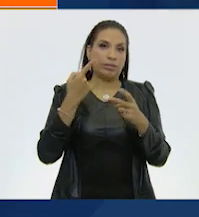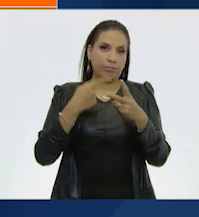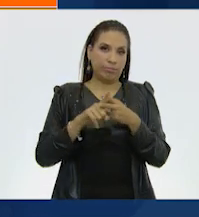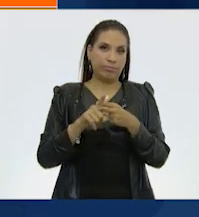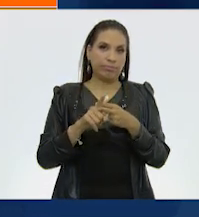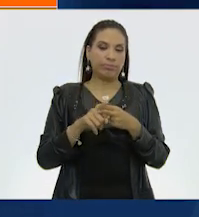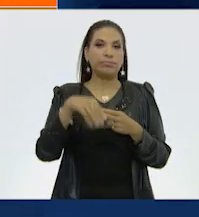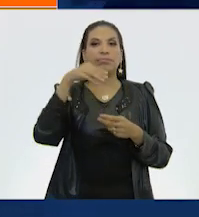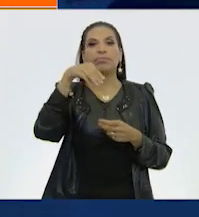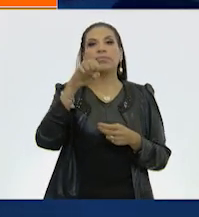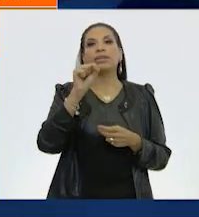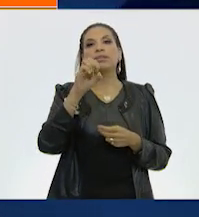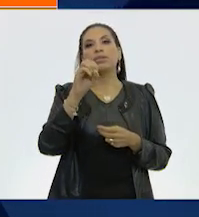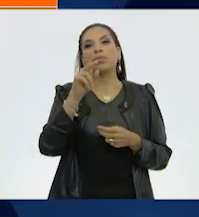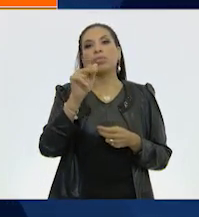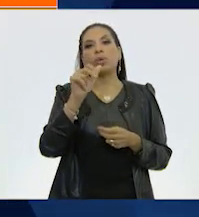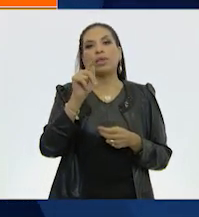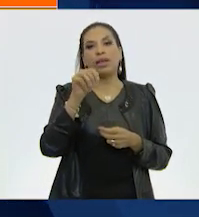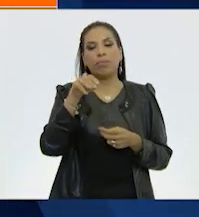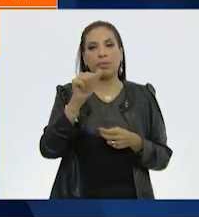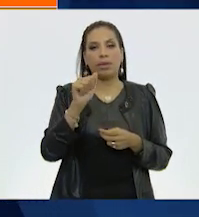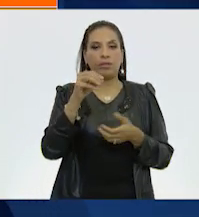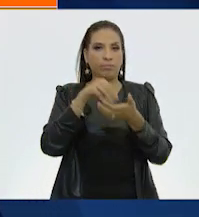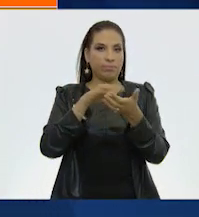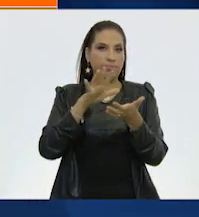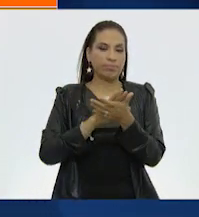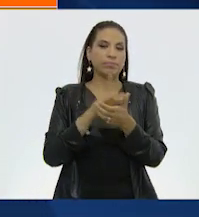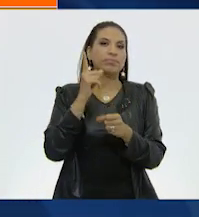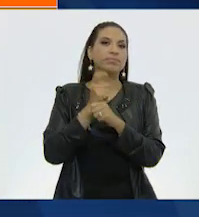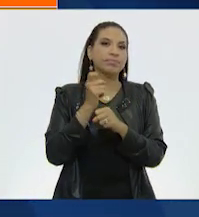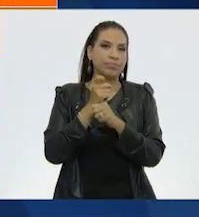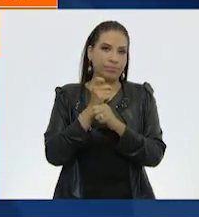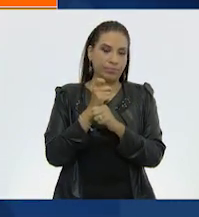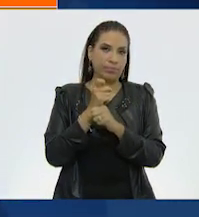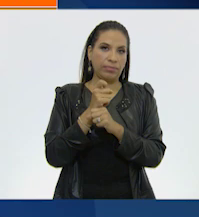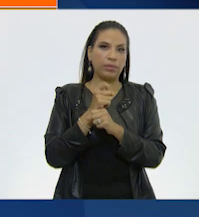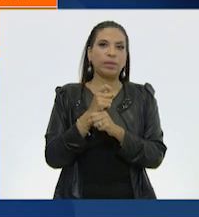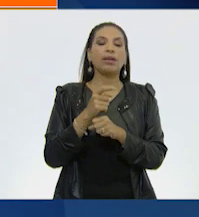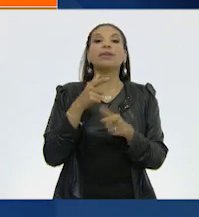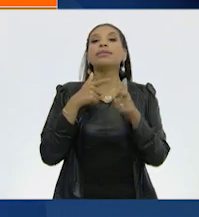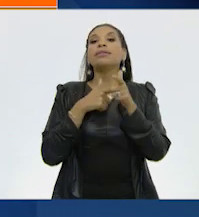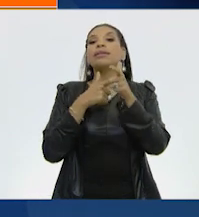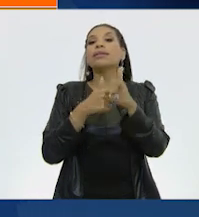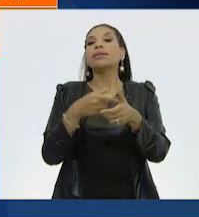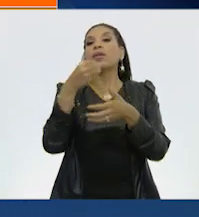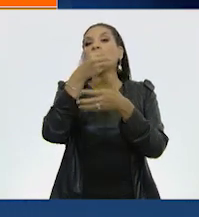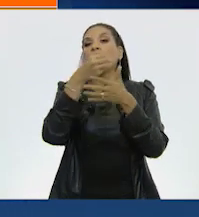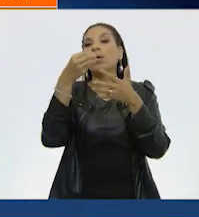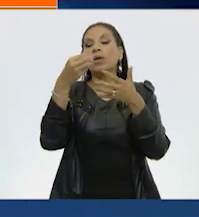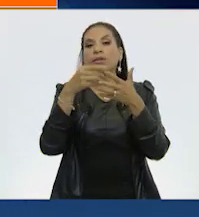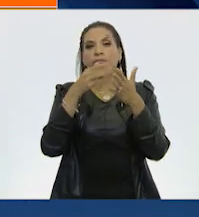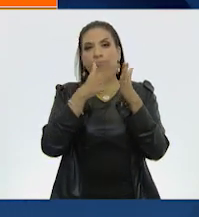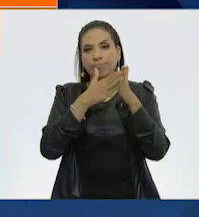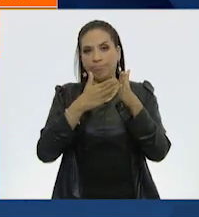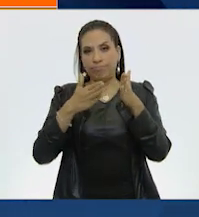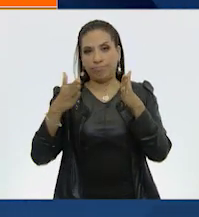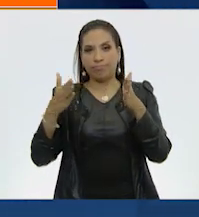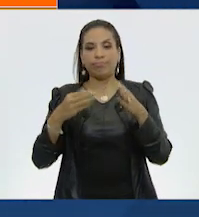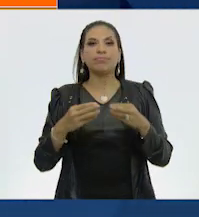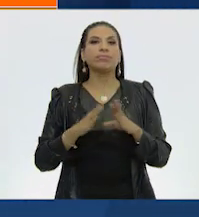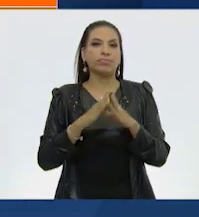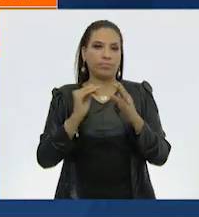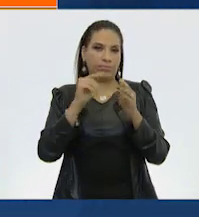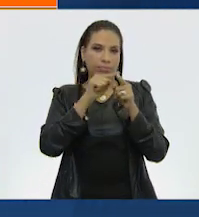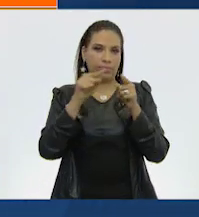iniciar con Mesopotamia. Sí, registraremos primero Mesopotamia para seguir un orden en nuestra línea del tiempo, ya